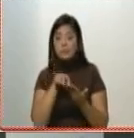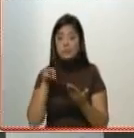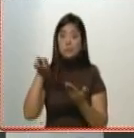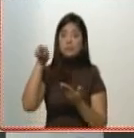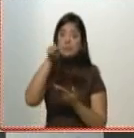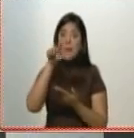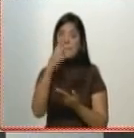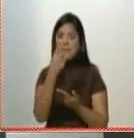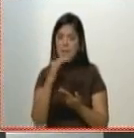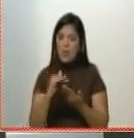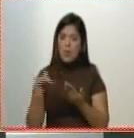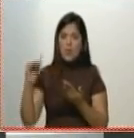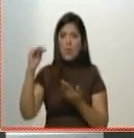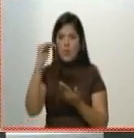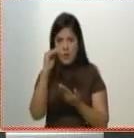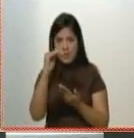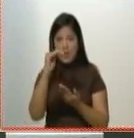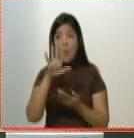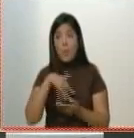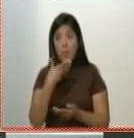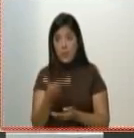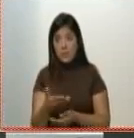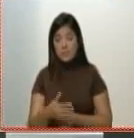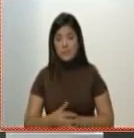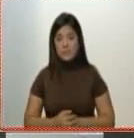donde vamos a poder